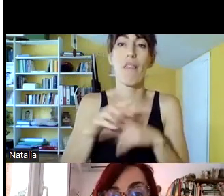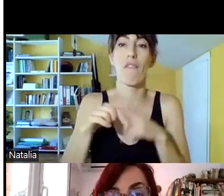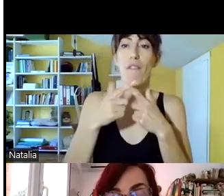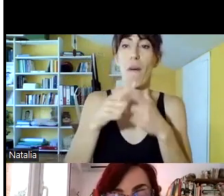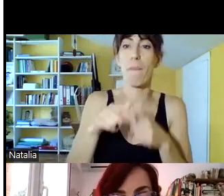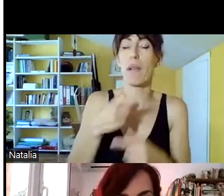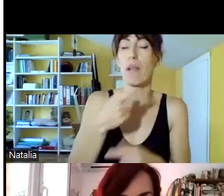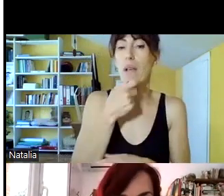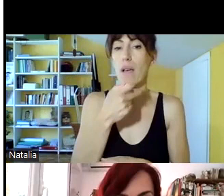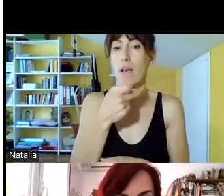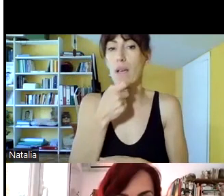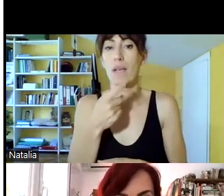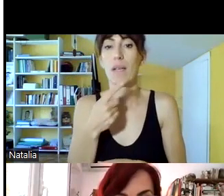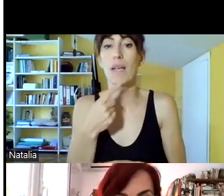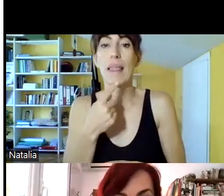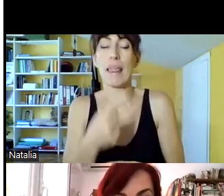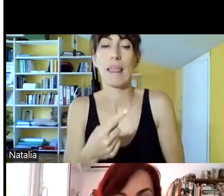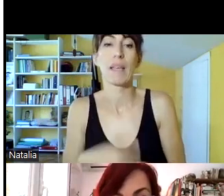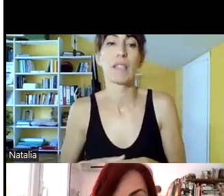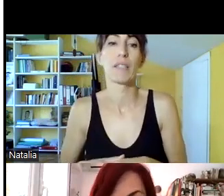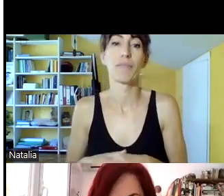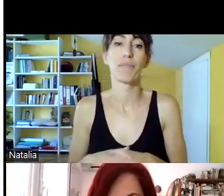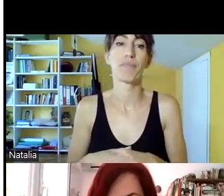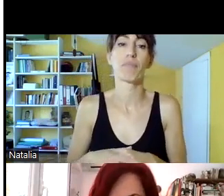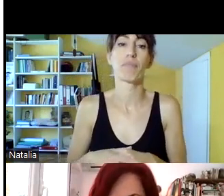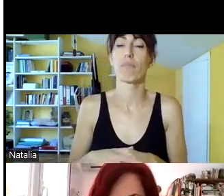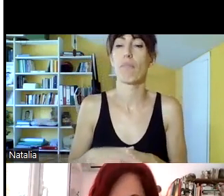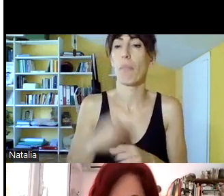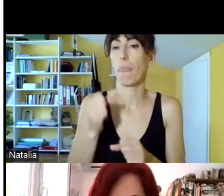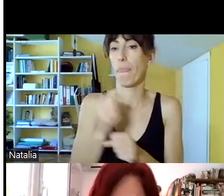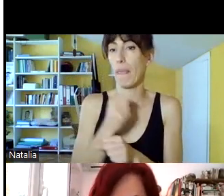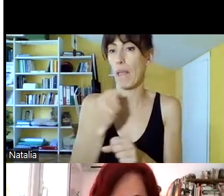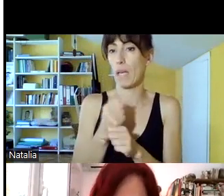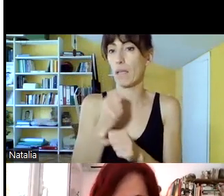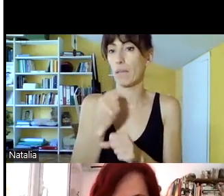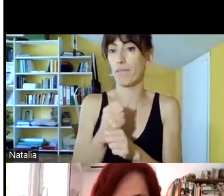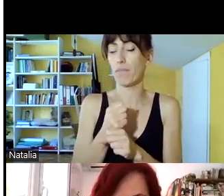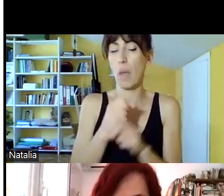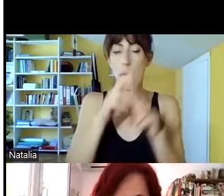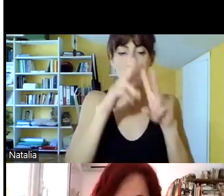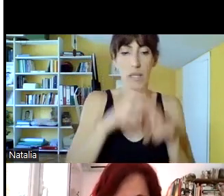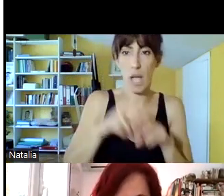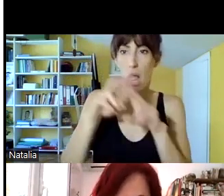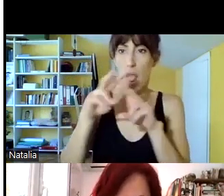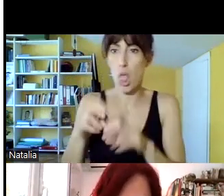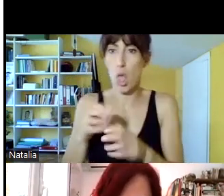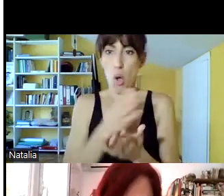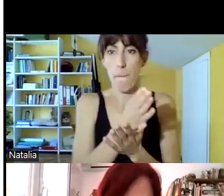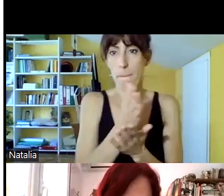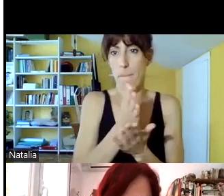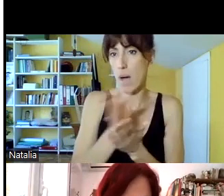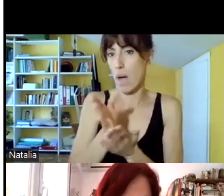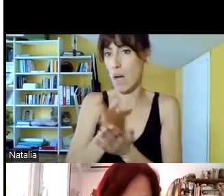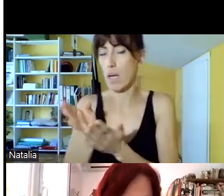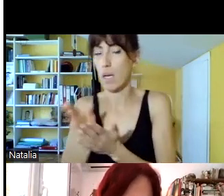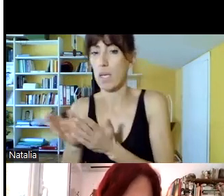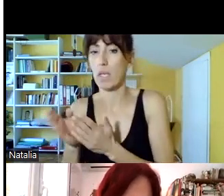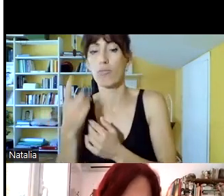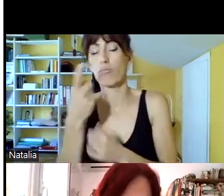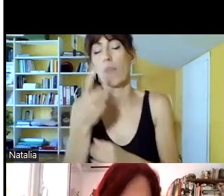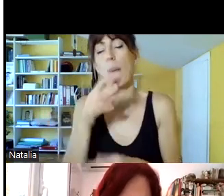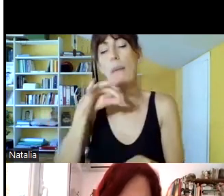Trisha Greenhalgh, y que se ha dedicado tiene varias líneas de investigación, pero una muy importante es la medicina narrativa, ¿no? Y